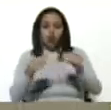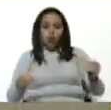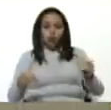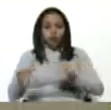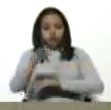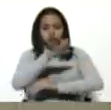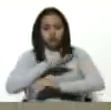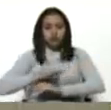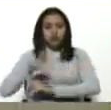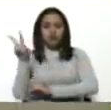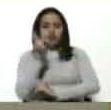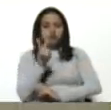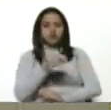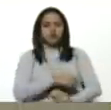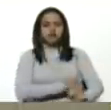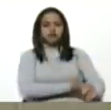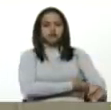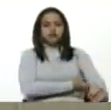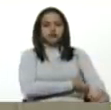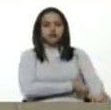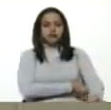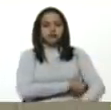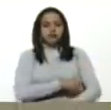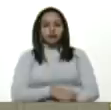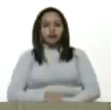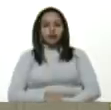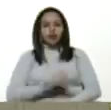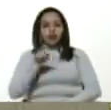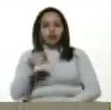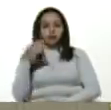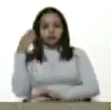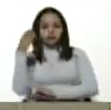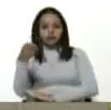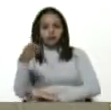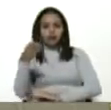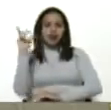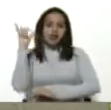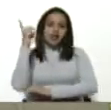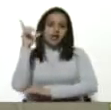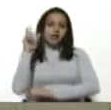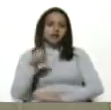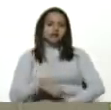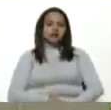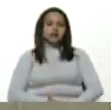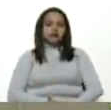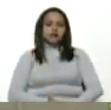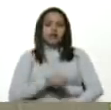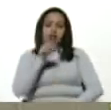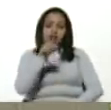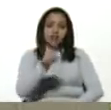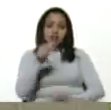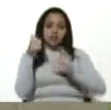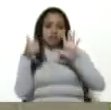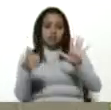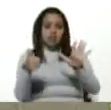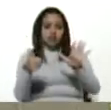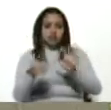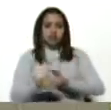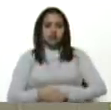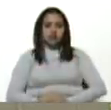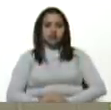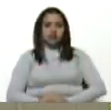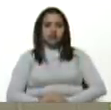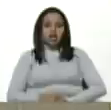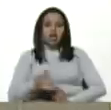territorio venezolano. Luego nos trasladamos al estado Lara. Allí 6 casos del